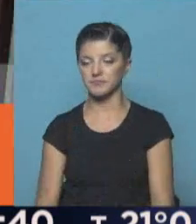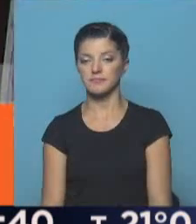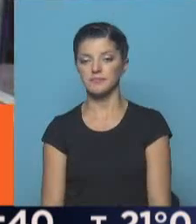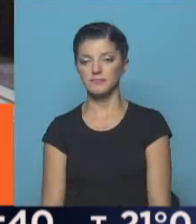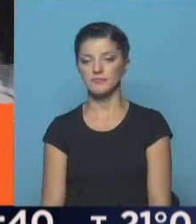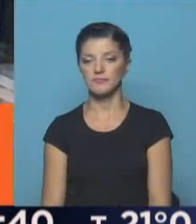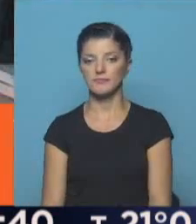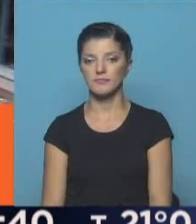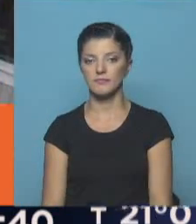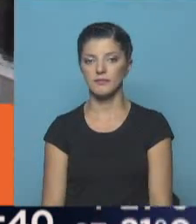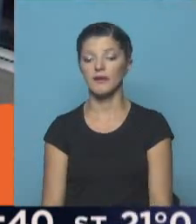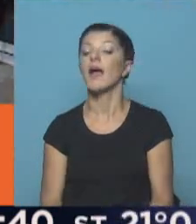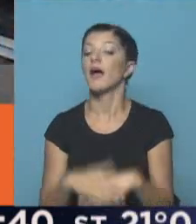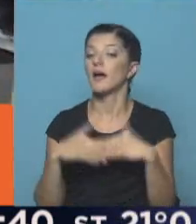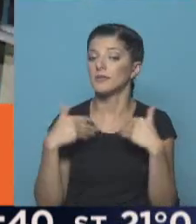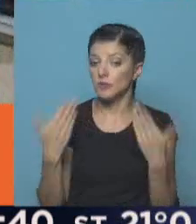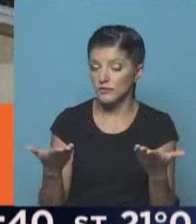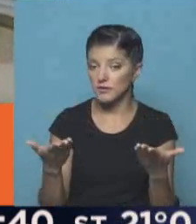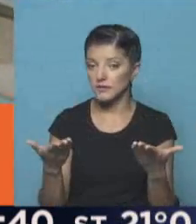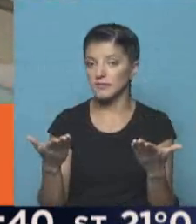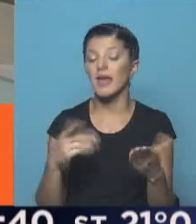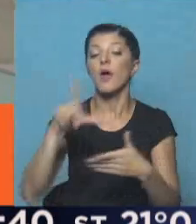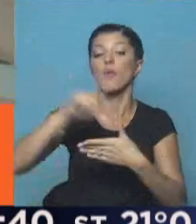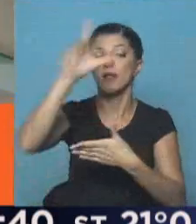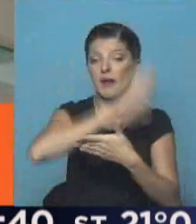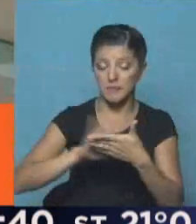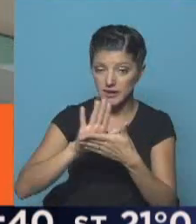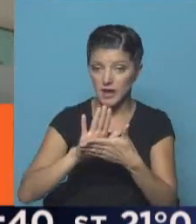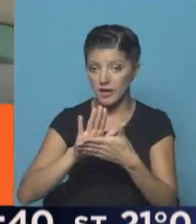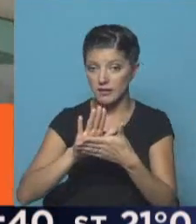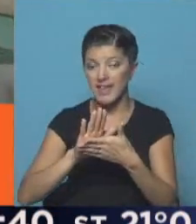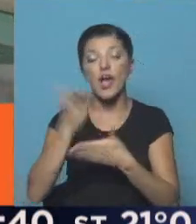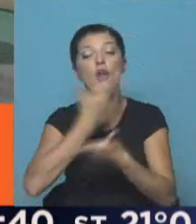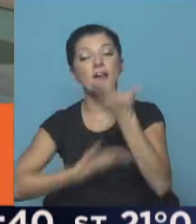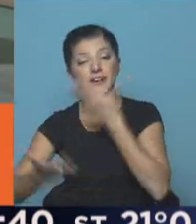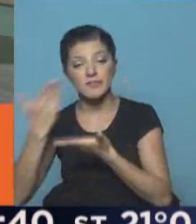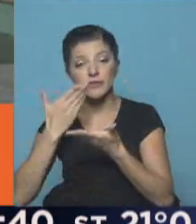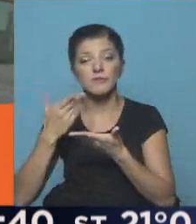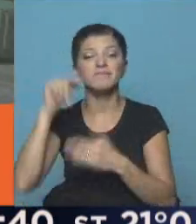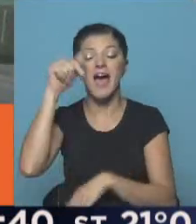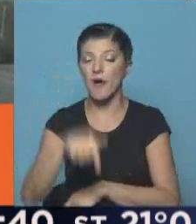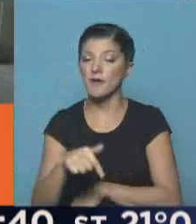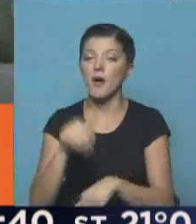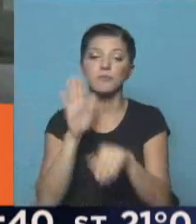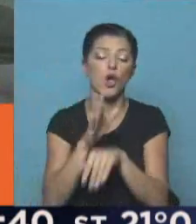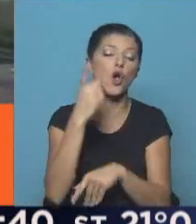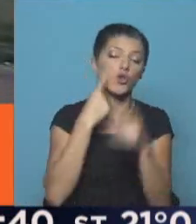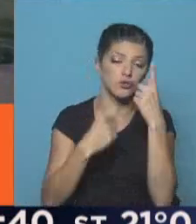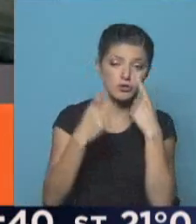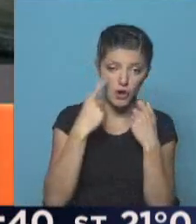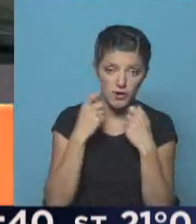Entonces, la colaboración latinoamericana está totalmente bajo el control y